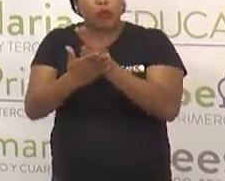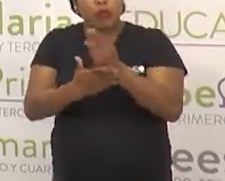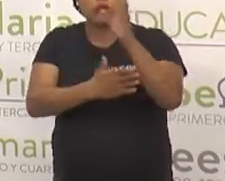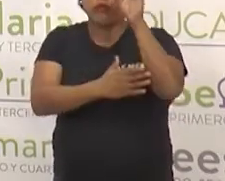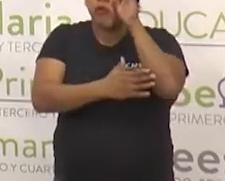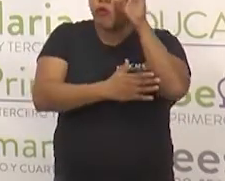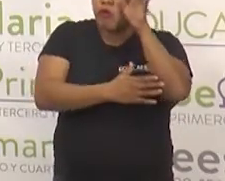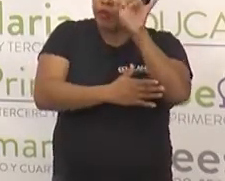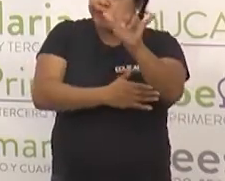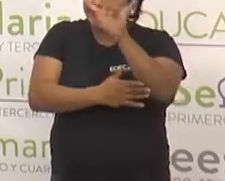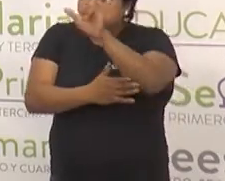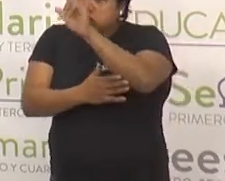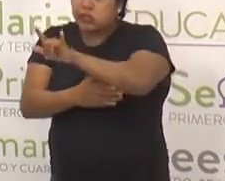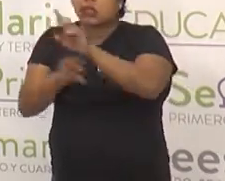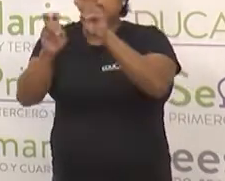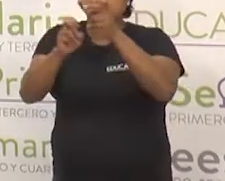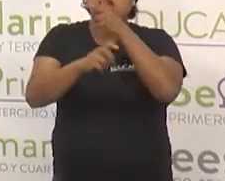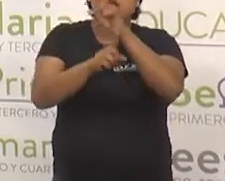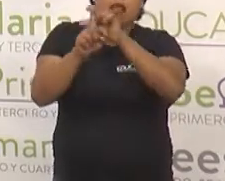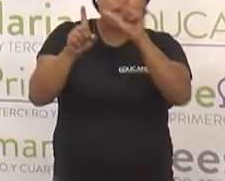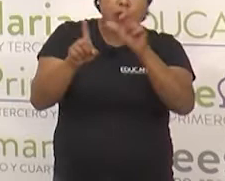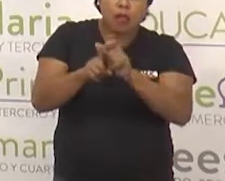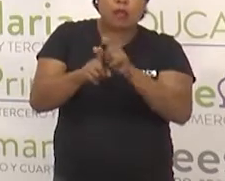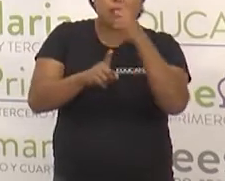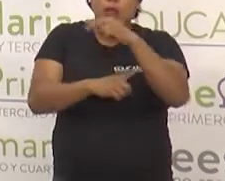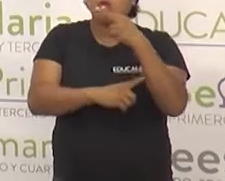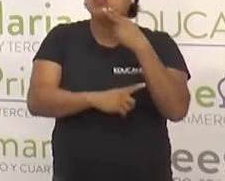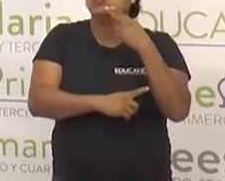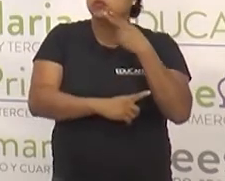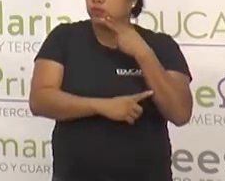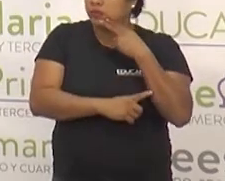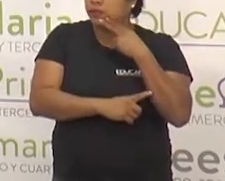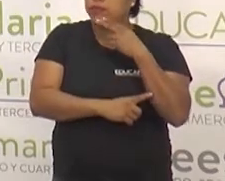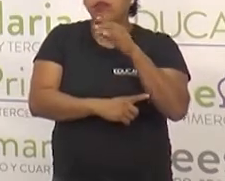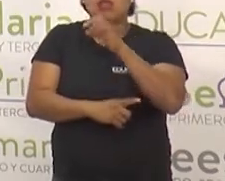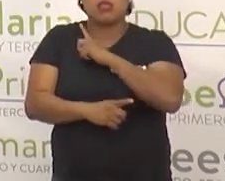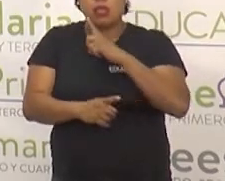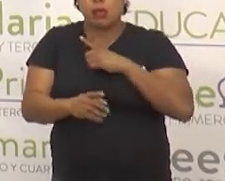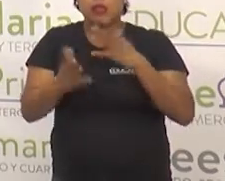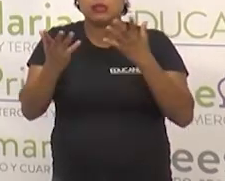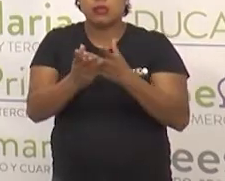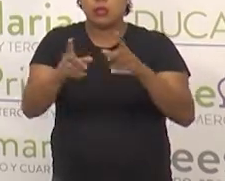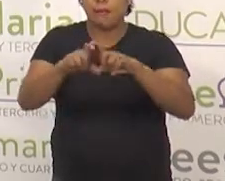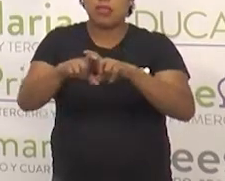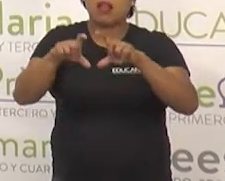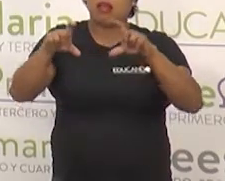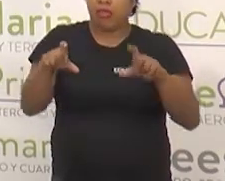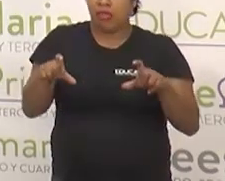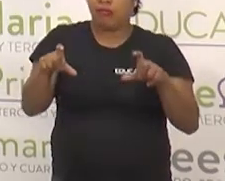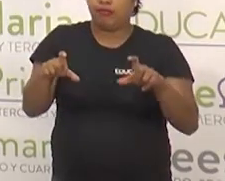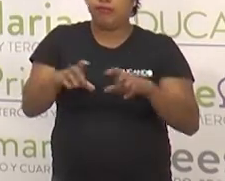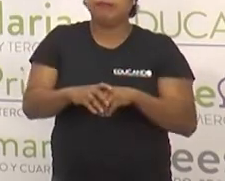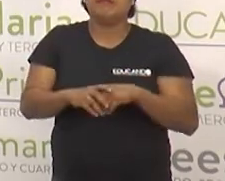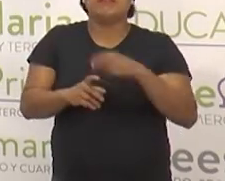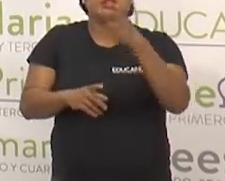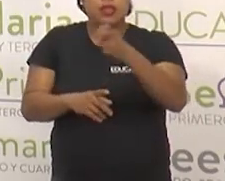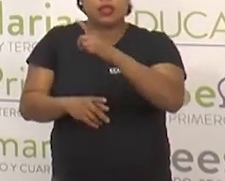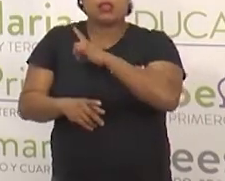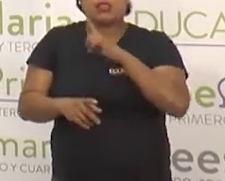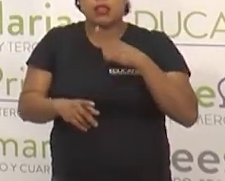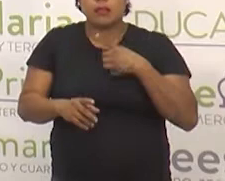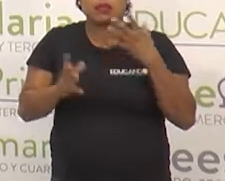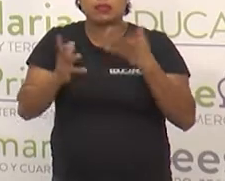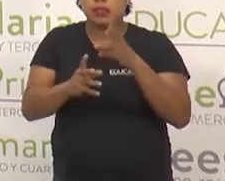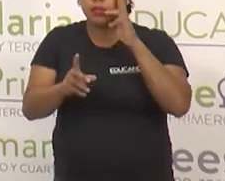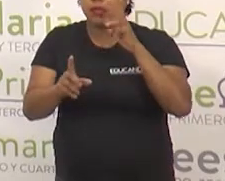dibujos, fotografías, textos a utilizar. Elaborar tarjetas guías y